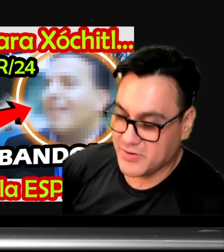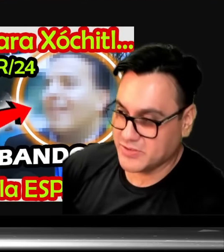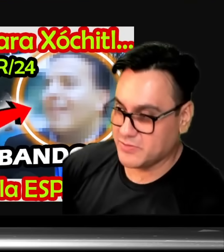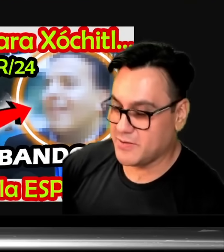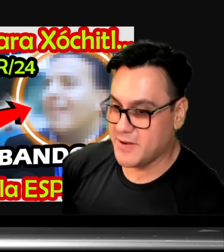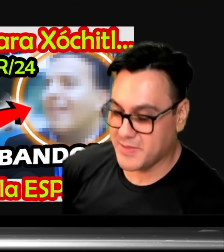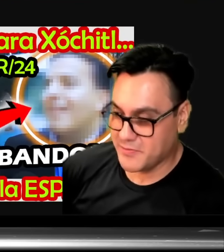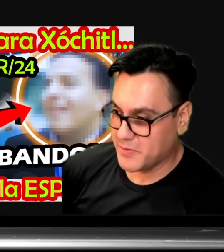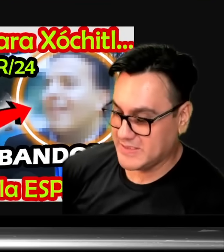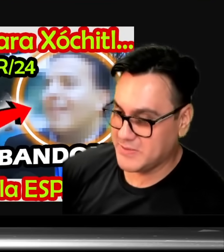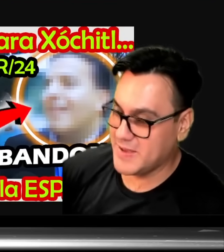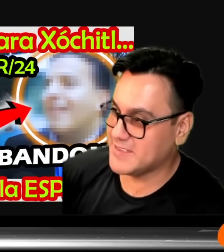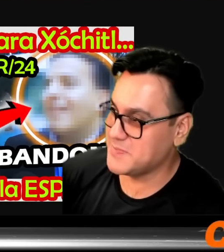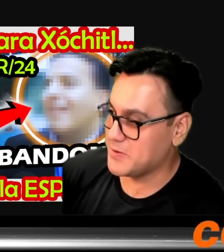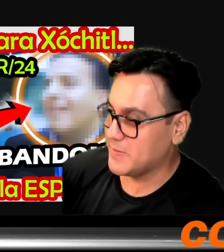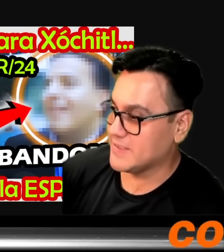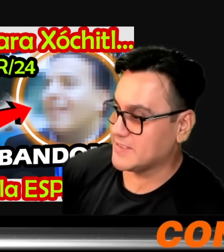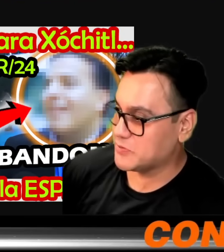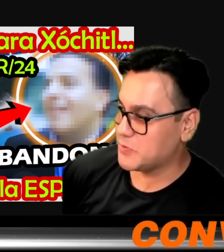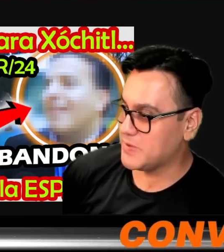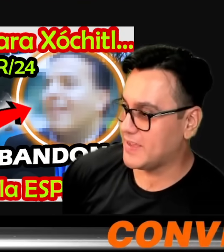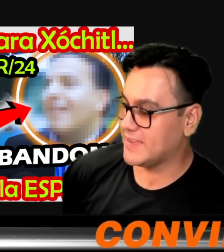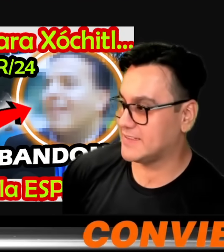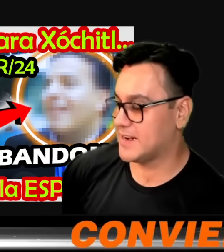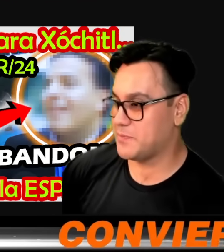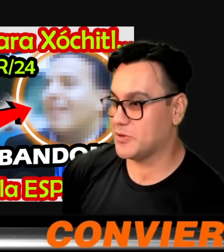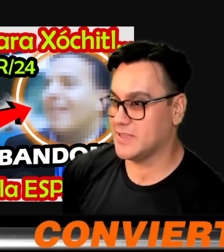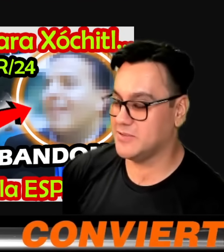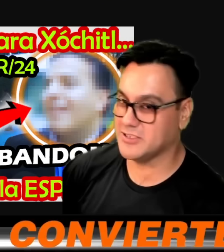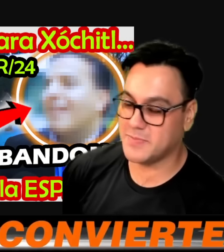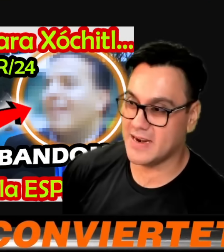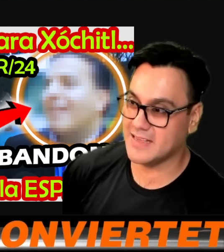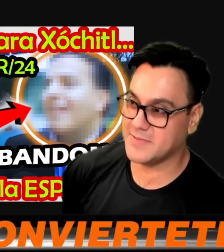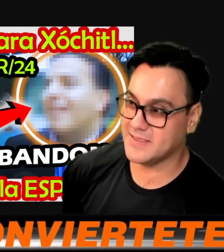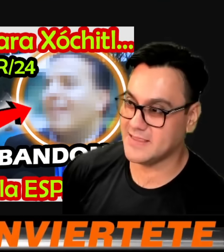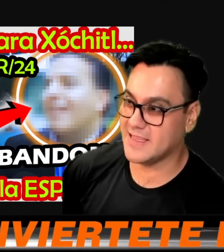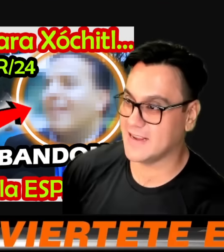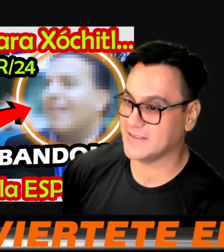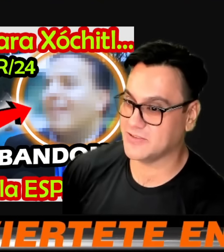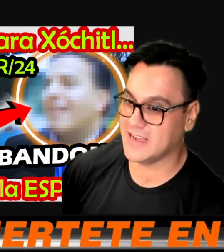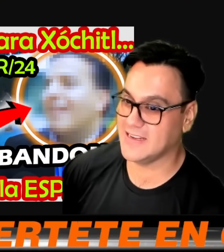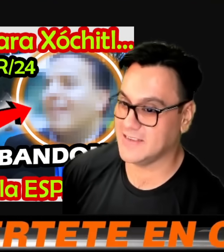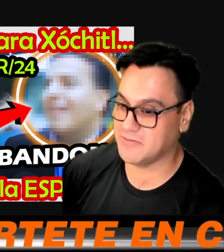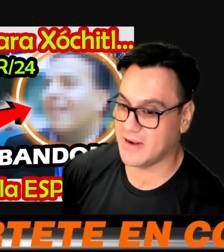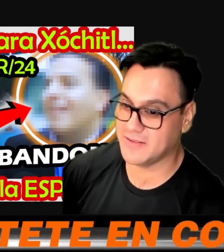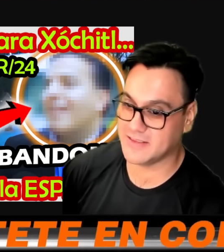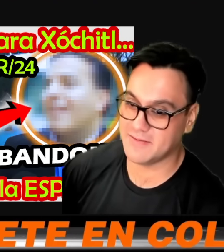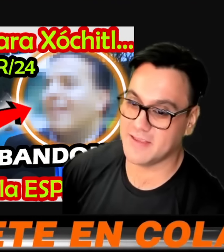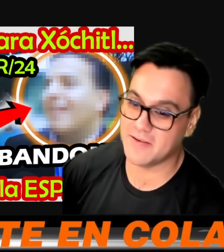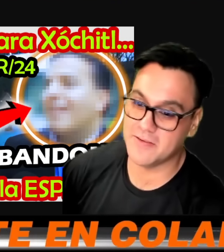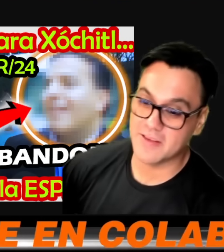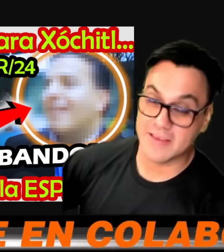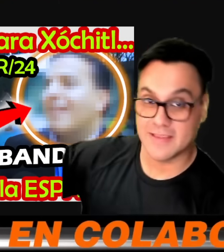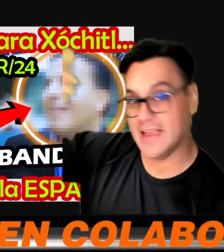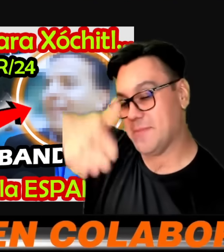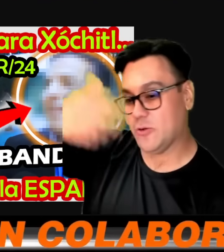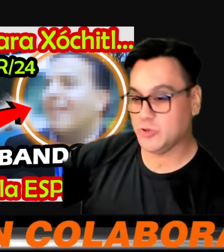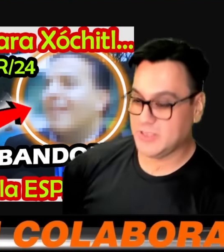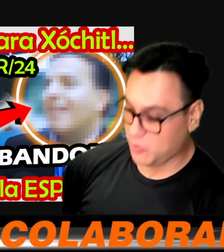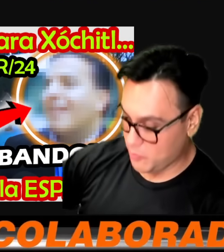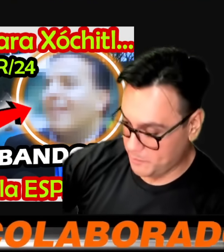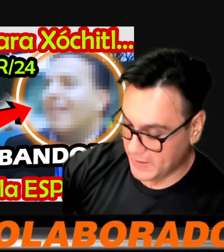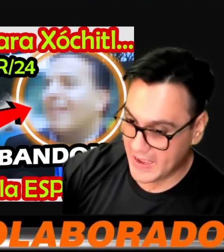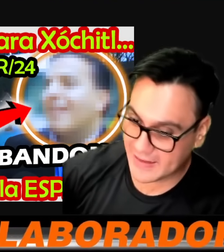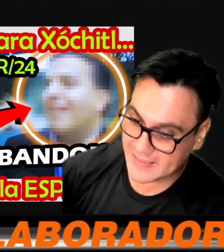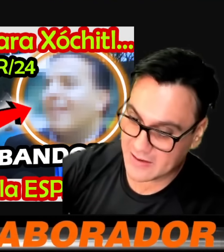Bienvenidos amigos a una nueva de información más. Mi nombre es Jesús Domínguez, reportándoles para las benditas redes sociales. Si te ha agradado este video, dale me gusta